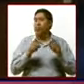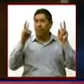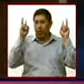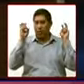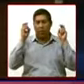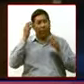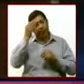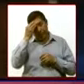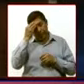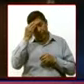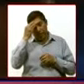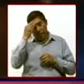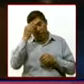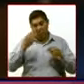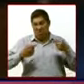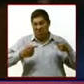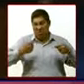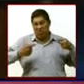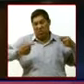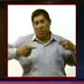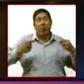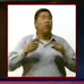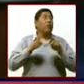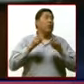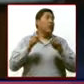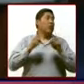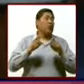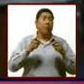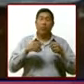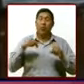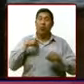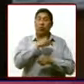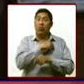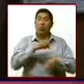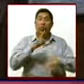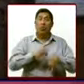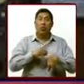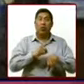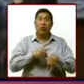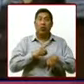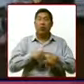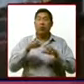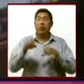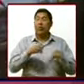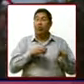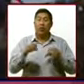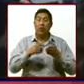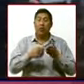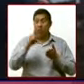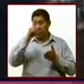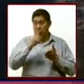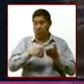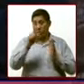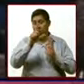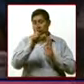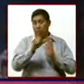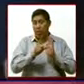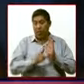tema está caldeando la situación. Sin embargo, nos encontramos en el momento en el que se están aprobando las